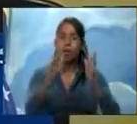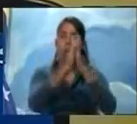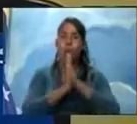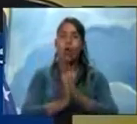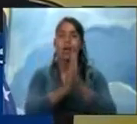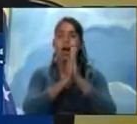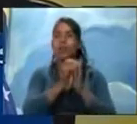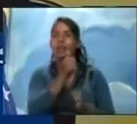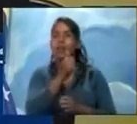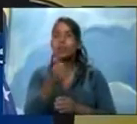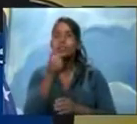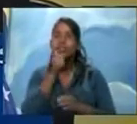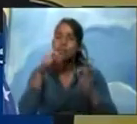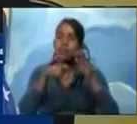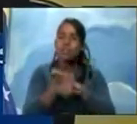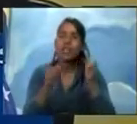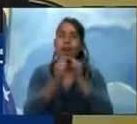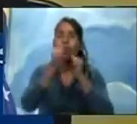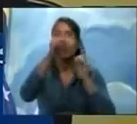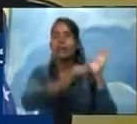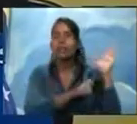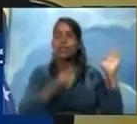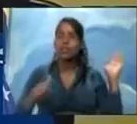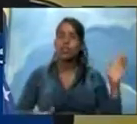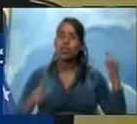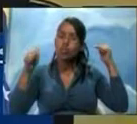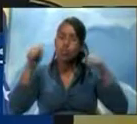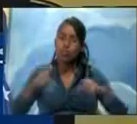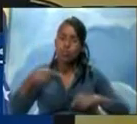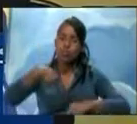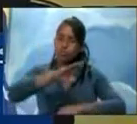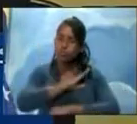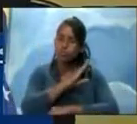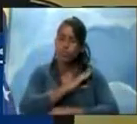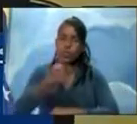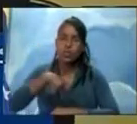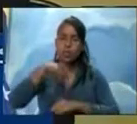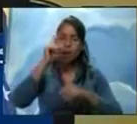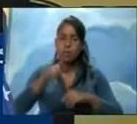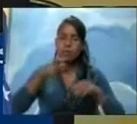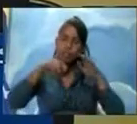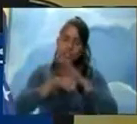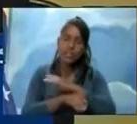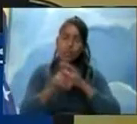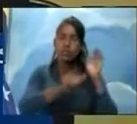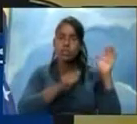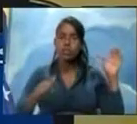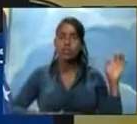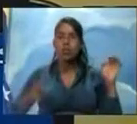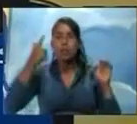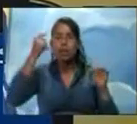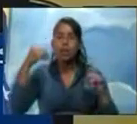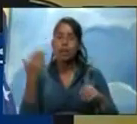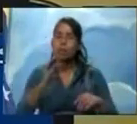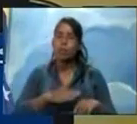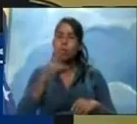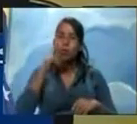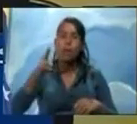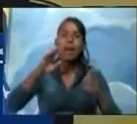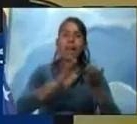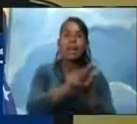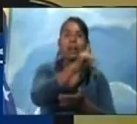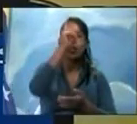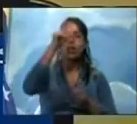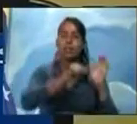oraba, ayunaba, se metía con el Señor, y hoy nos toca a nosotros también meternos con el Señor para que podamos ver la